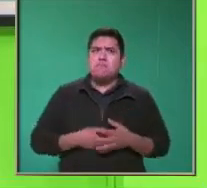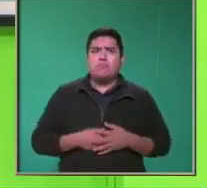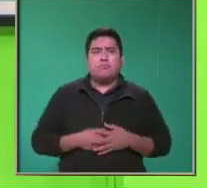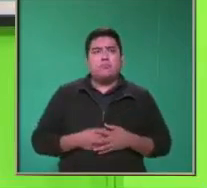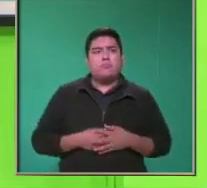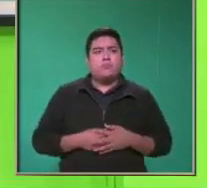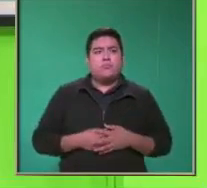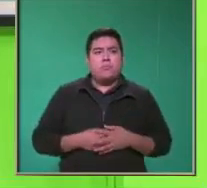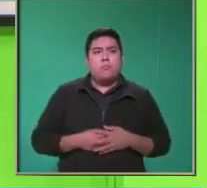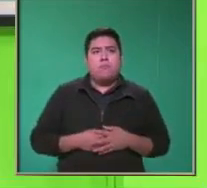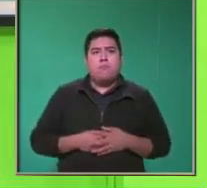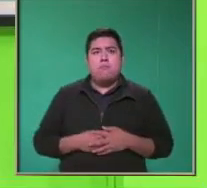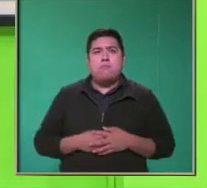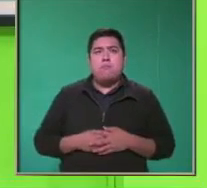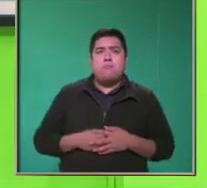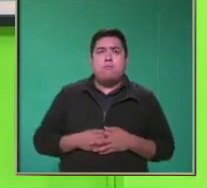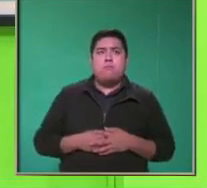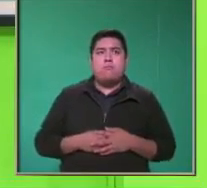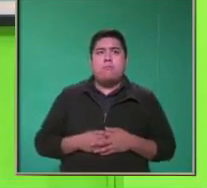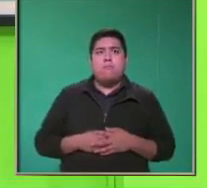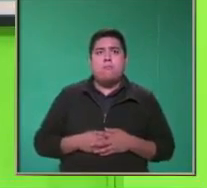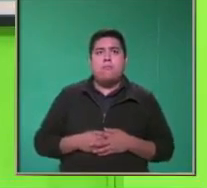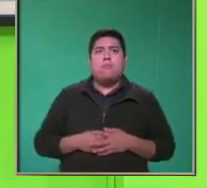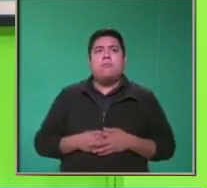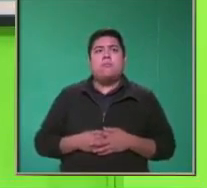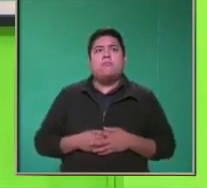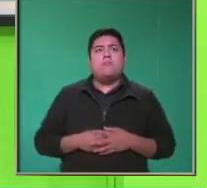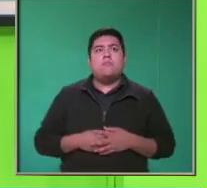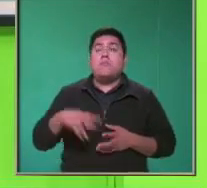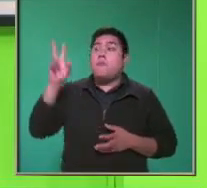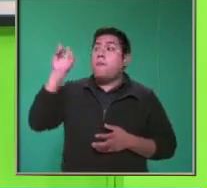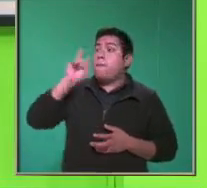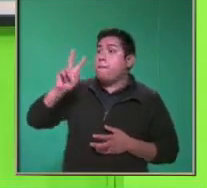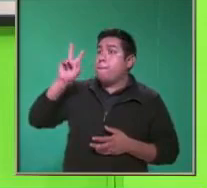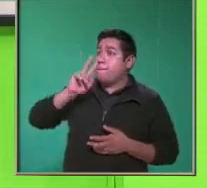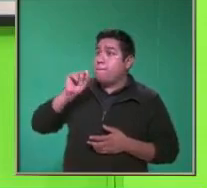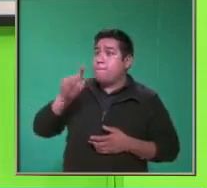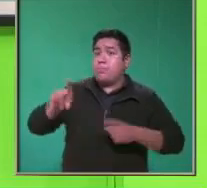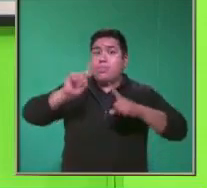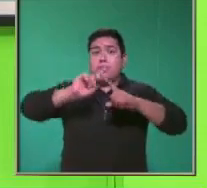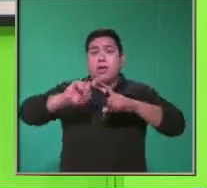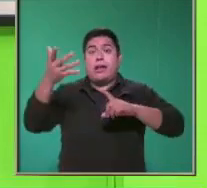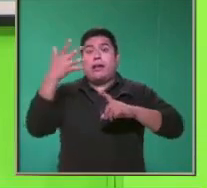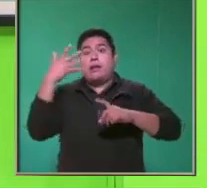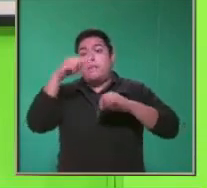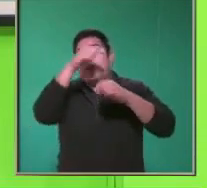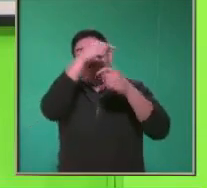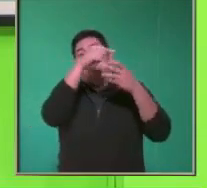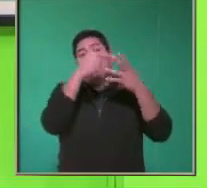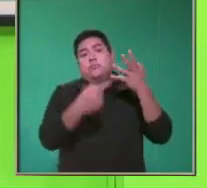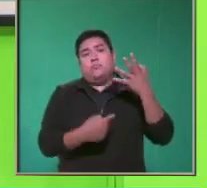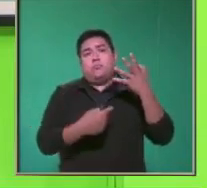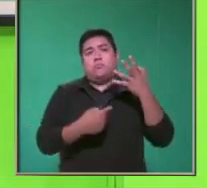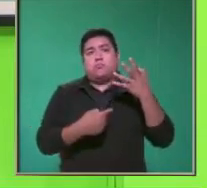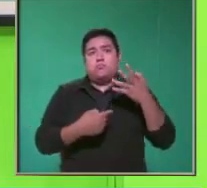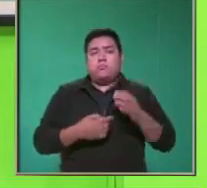ordinaria, a nuestra vida cotidiana. Entonces, veíamos también los elementos del clima y los factores